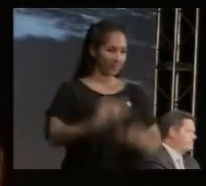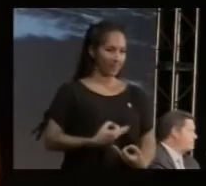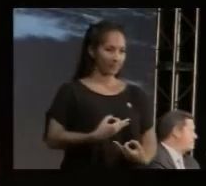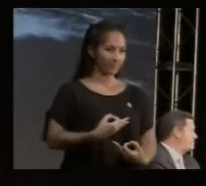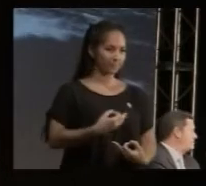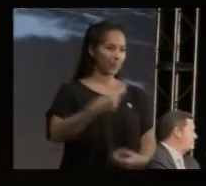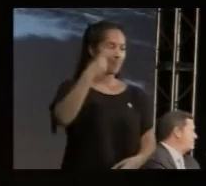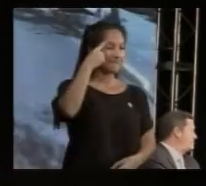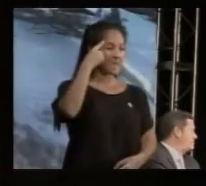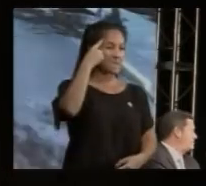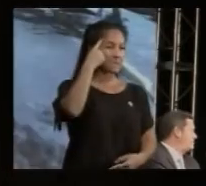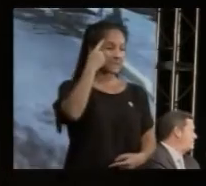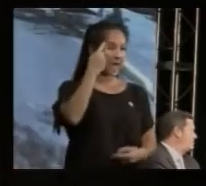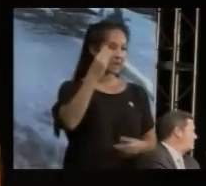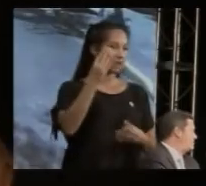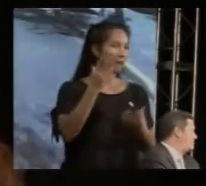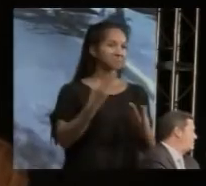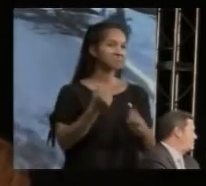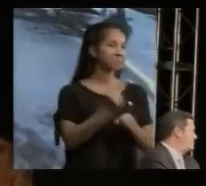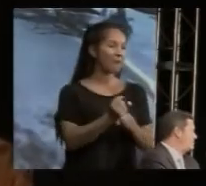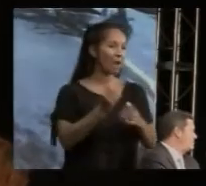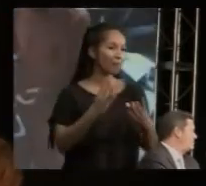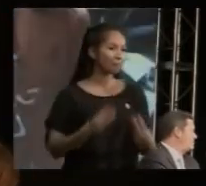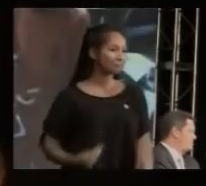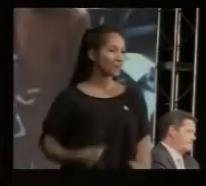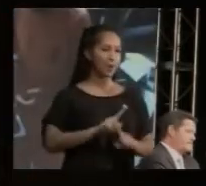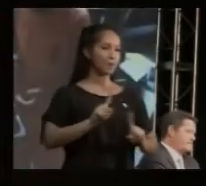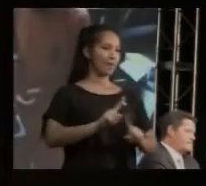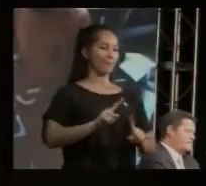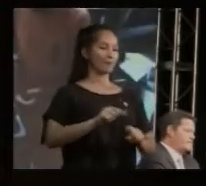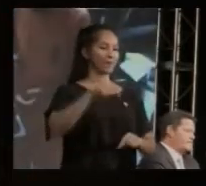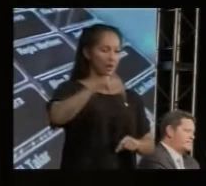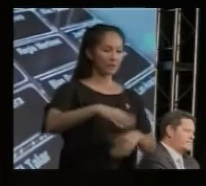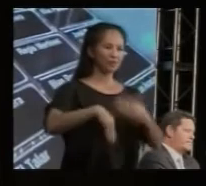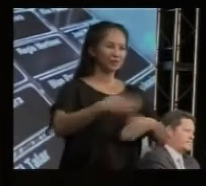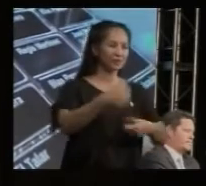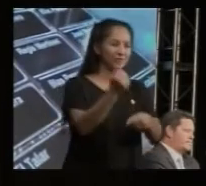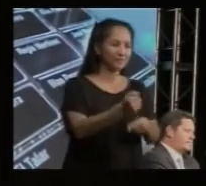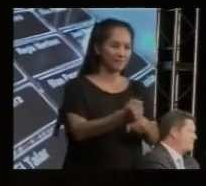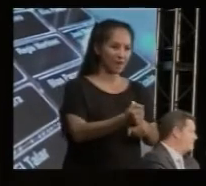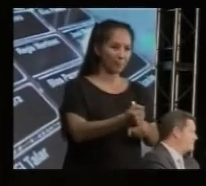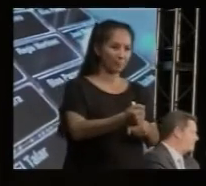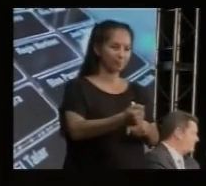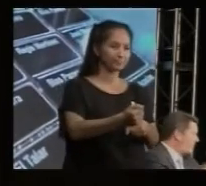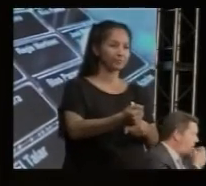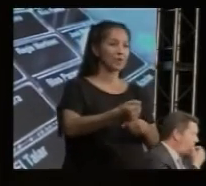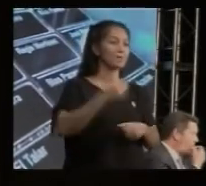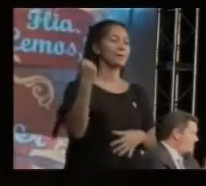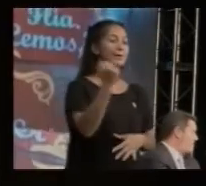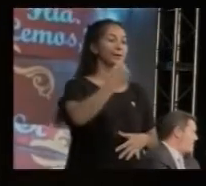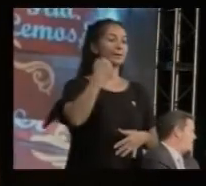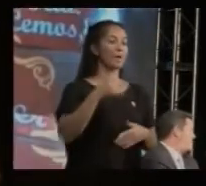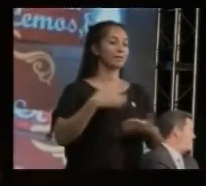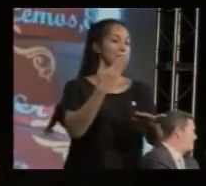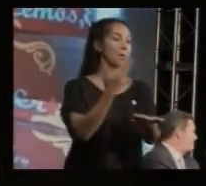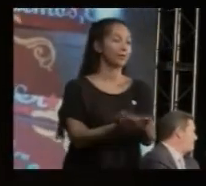que podemos bajar la guardia. El ambicioso plan de obras públicas que tenemos en marcha significa erogaciones continuas e importantes de